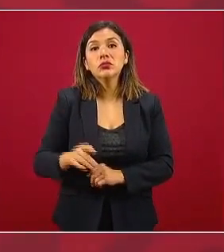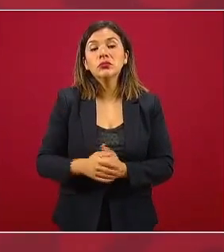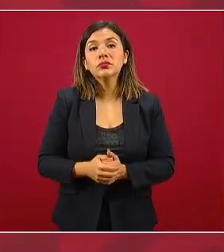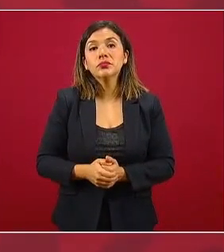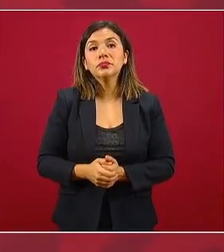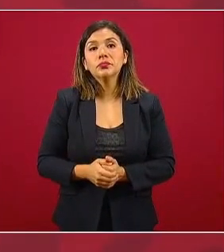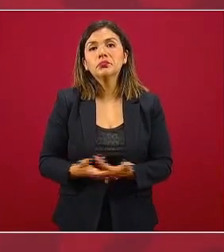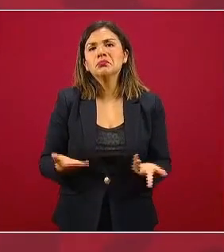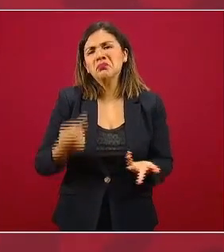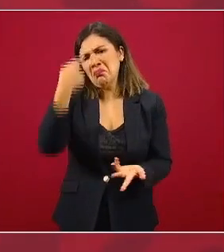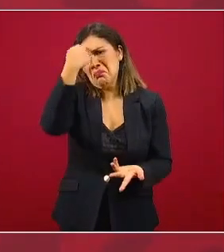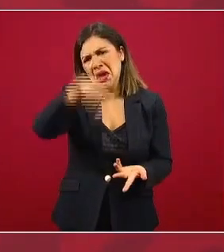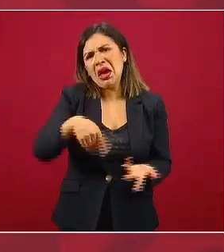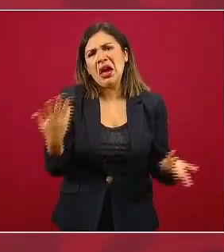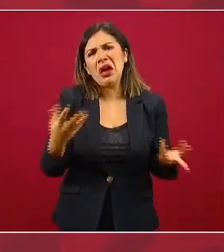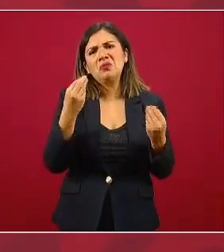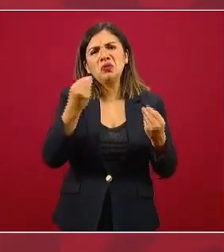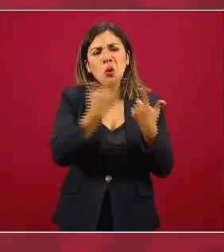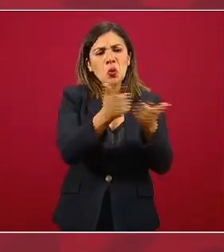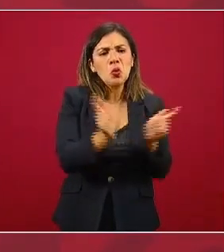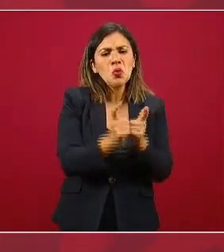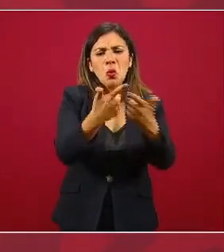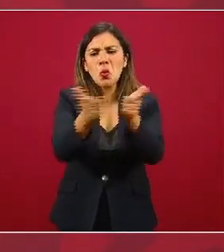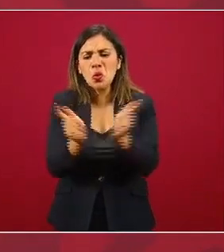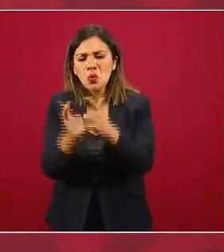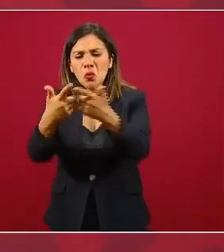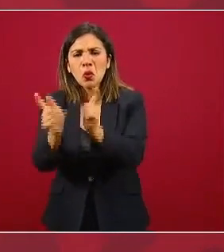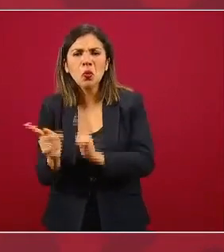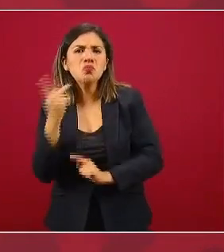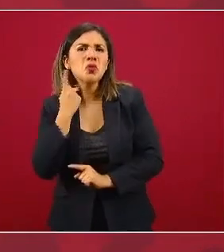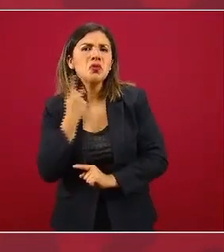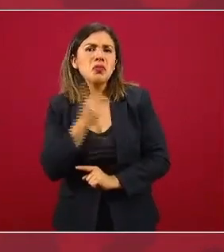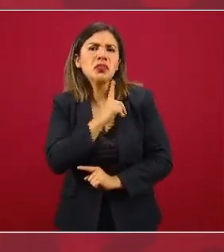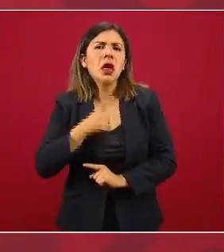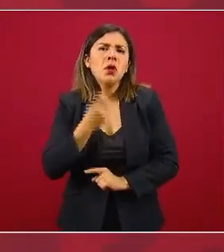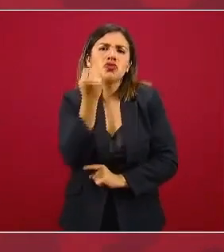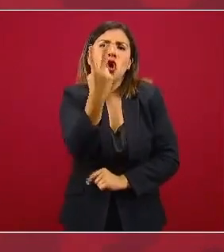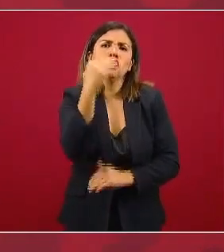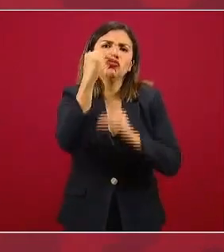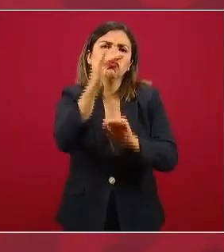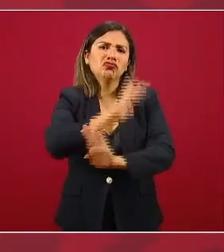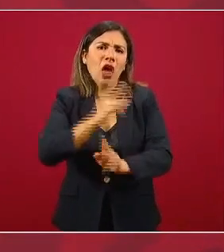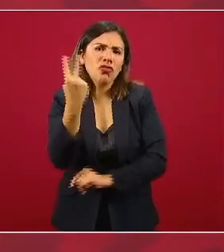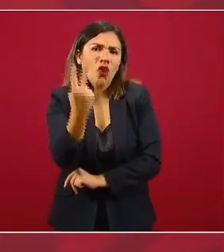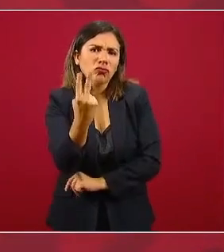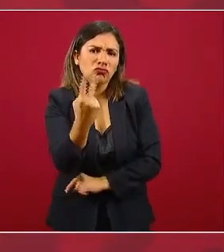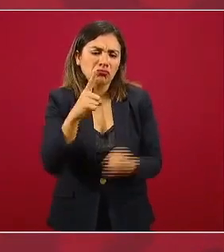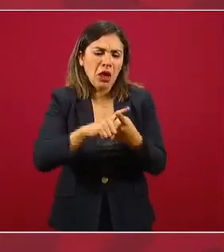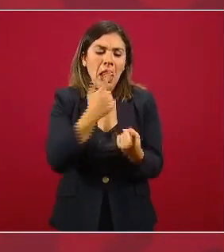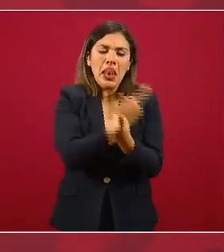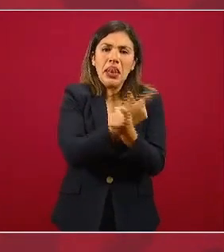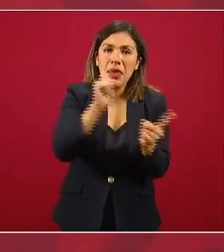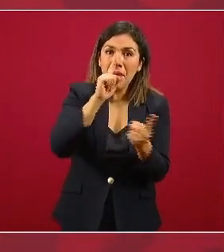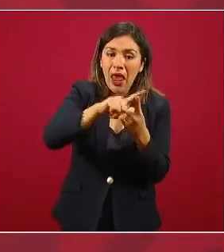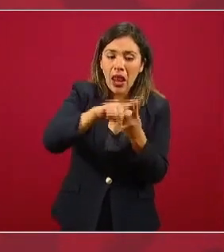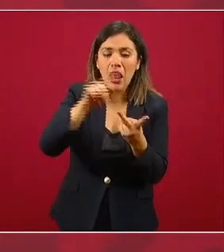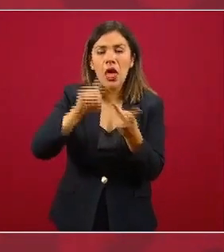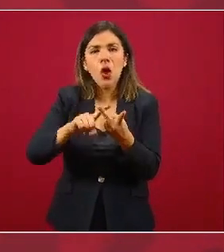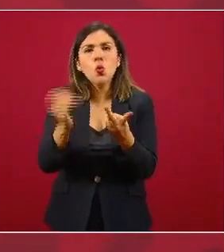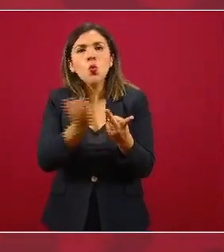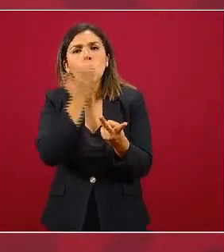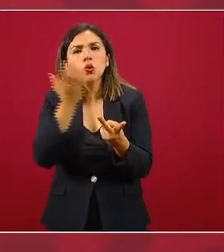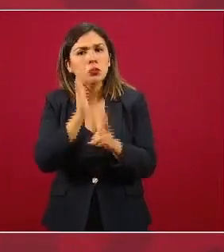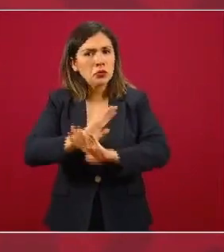Entonces, ¿para qué tantos partidos, no? Deberían de haber 2, Partido Liberal y Partido Conservador, y